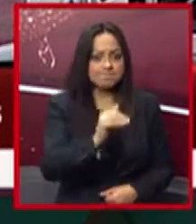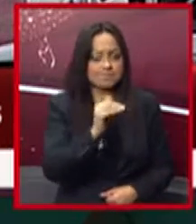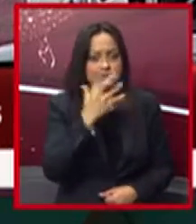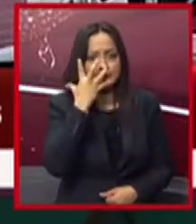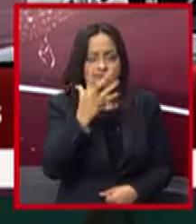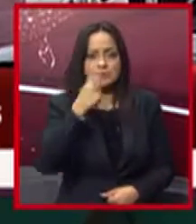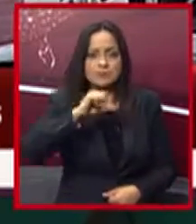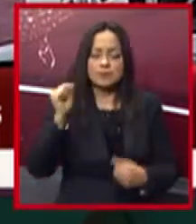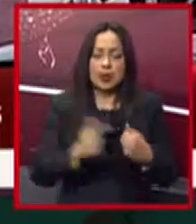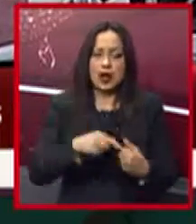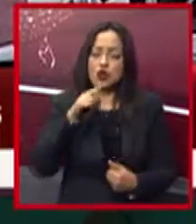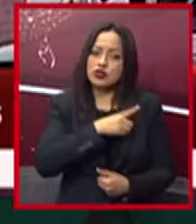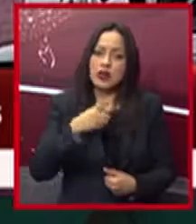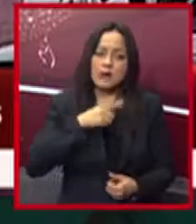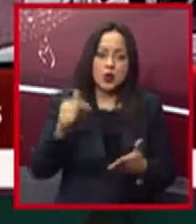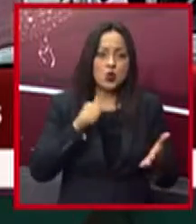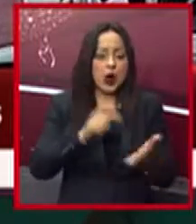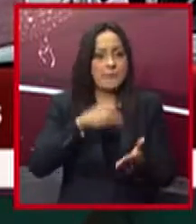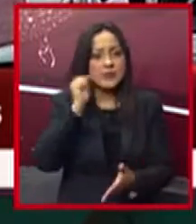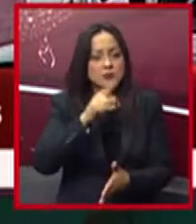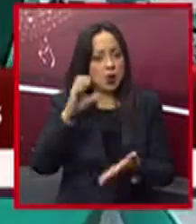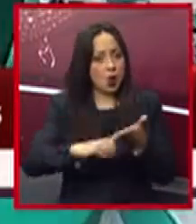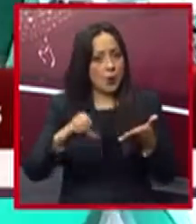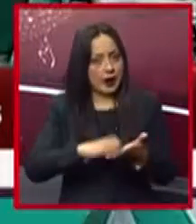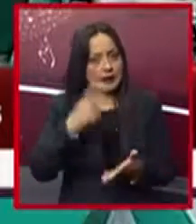sea comprado ahí. Intervenimos y sancionamos.